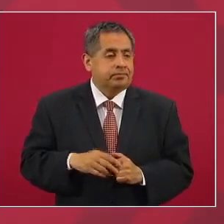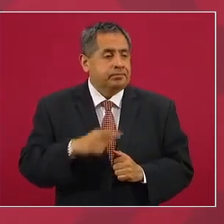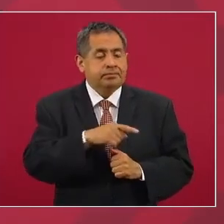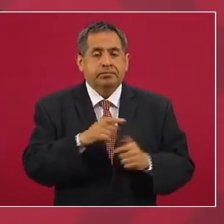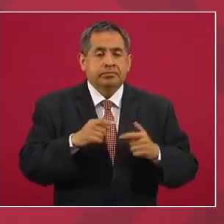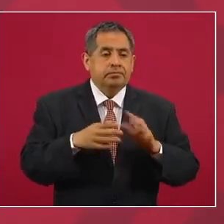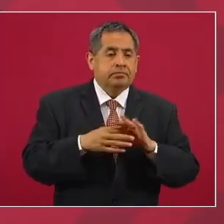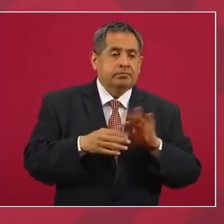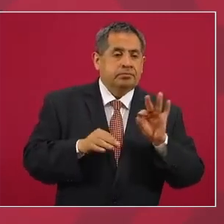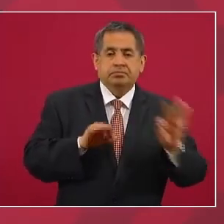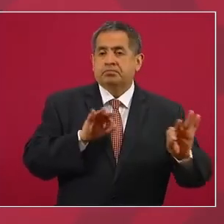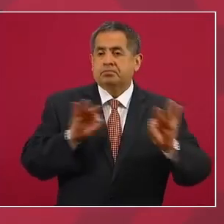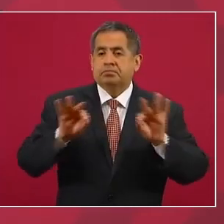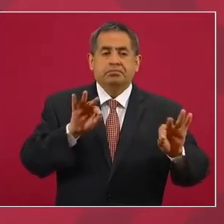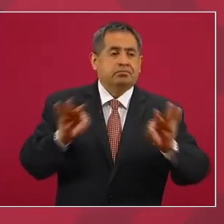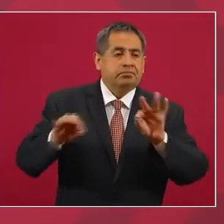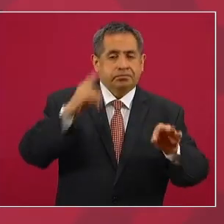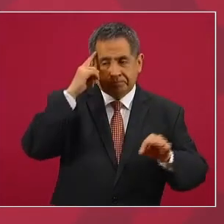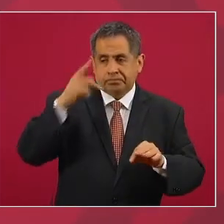alejarlo del pueblo.